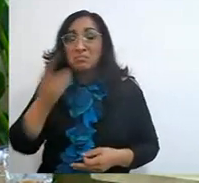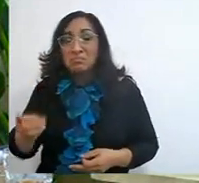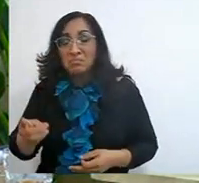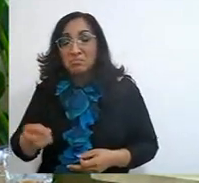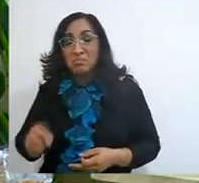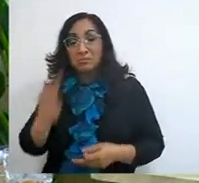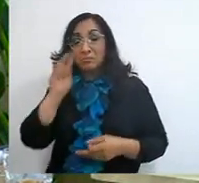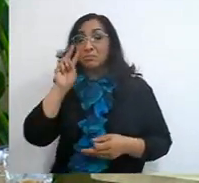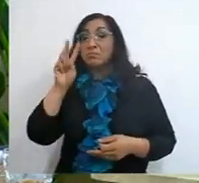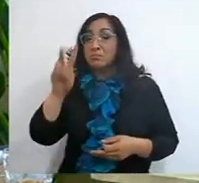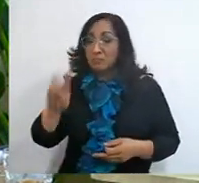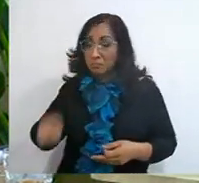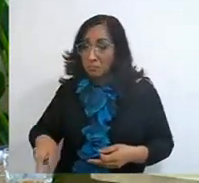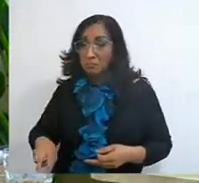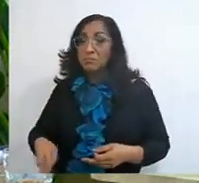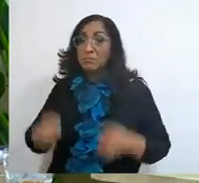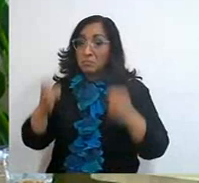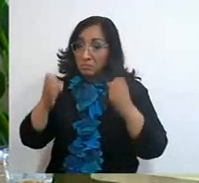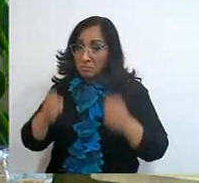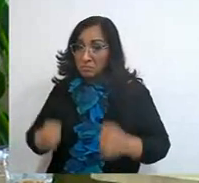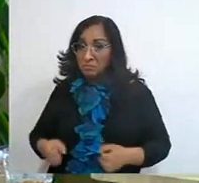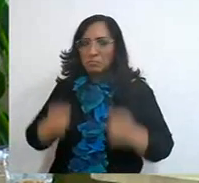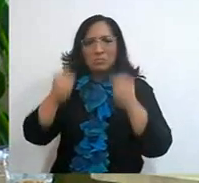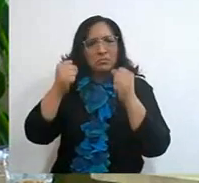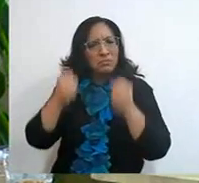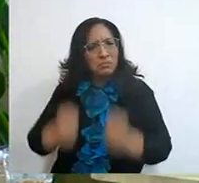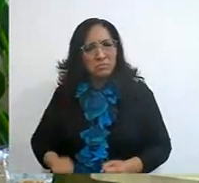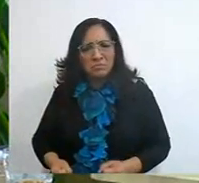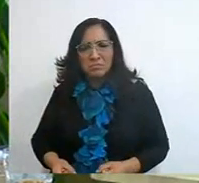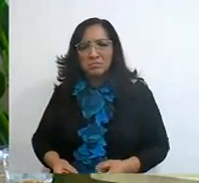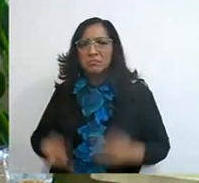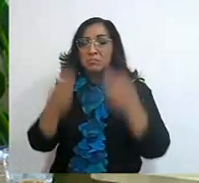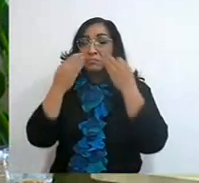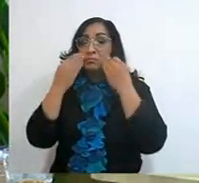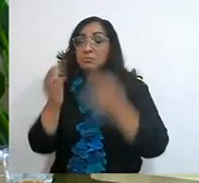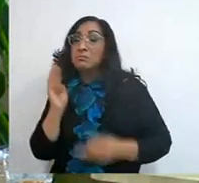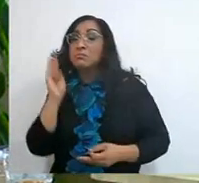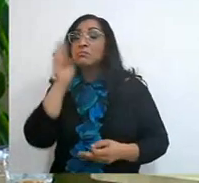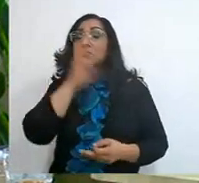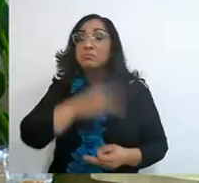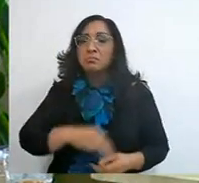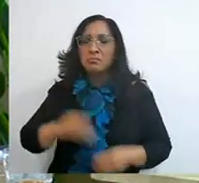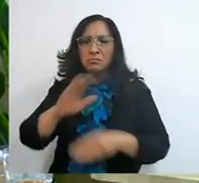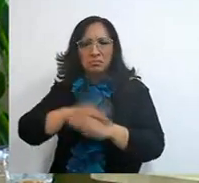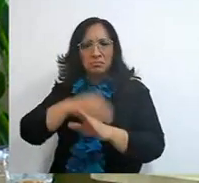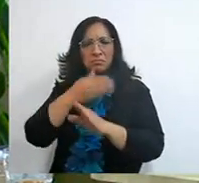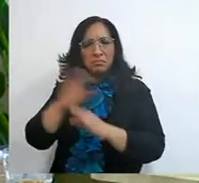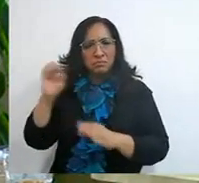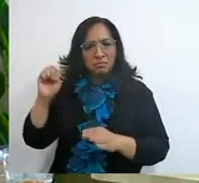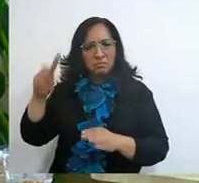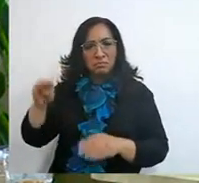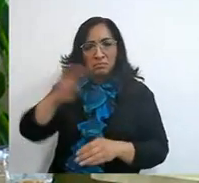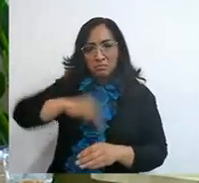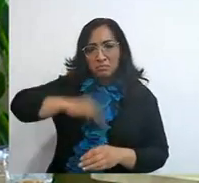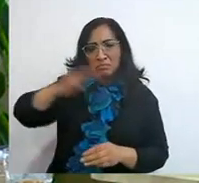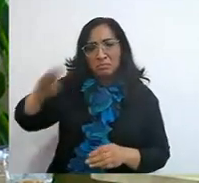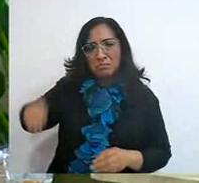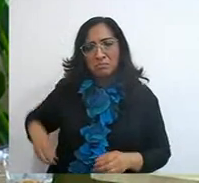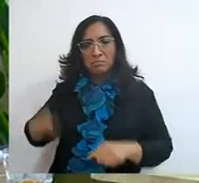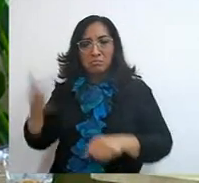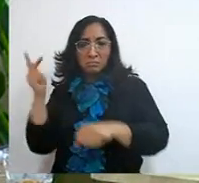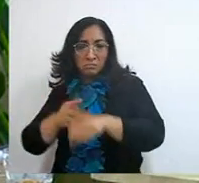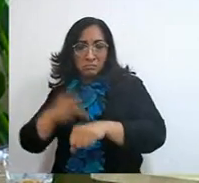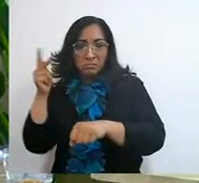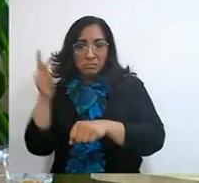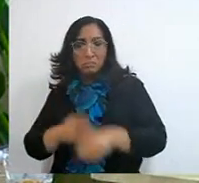les consta las cosas, dando falso testimonio, Señor, como lo dieron contra Esteban, que lo llevaron a la muerte, al linchamiento,